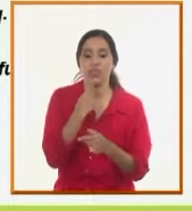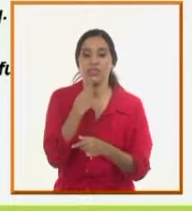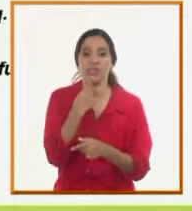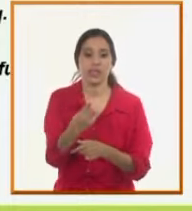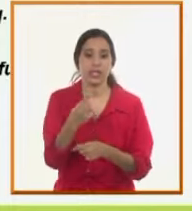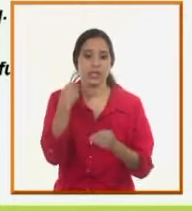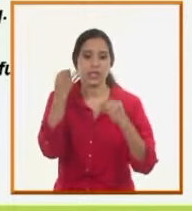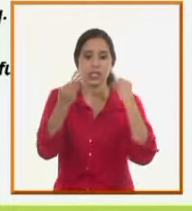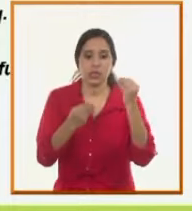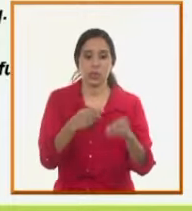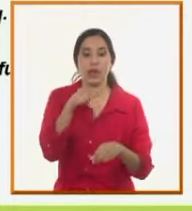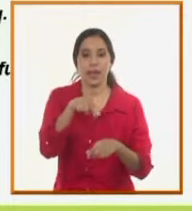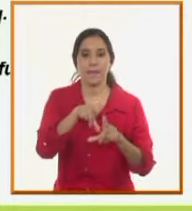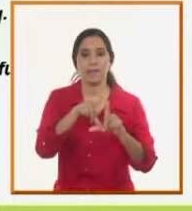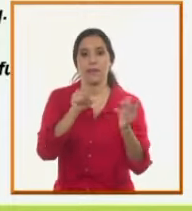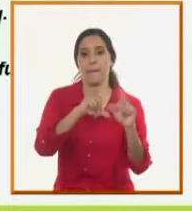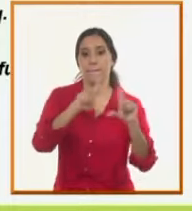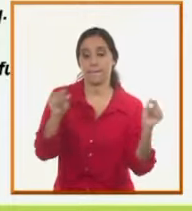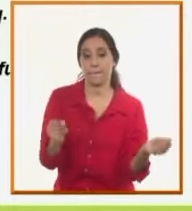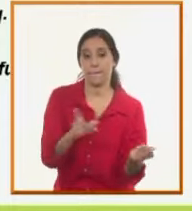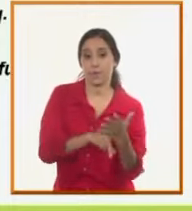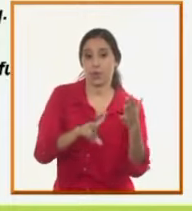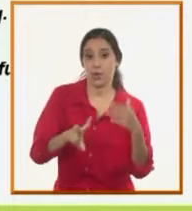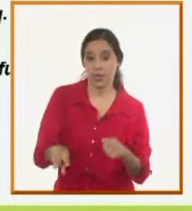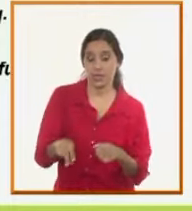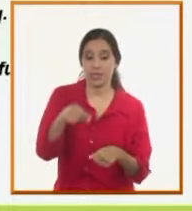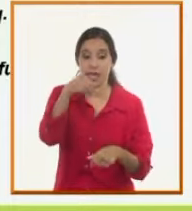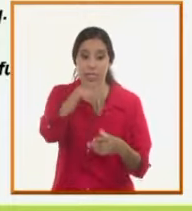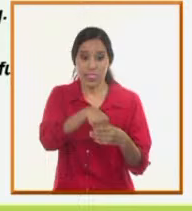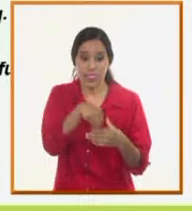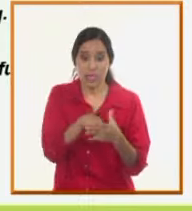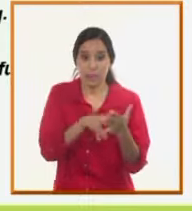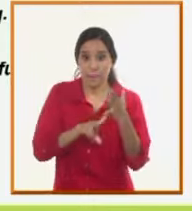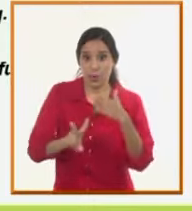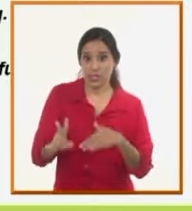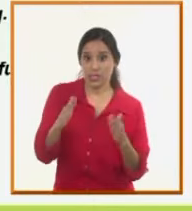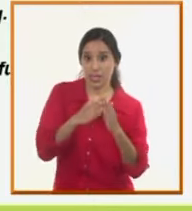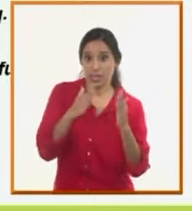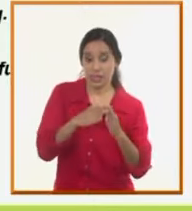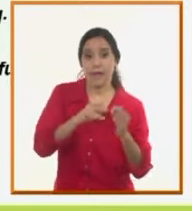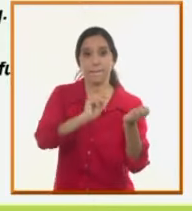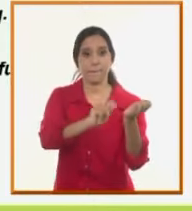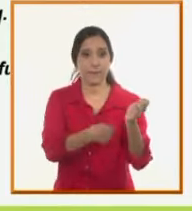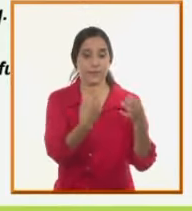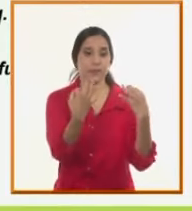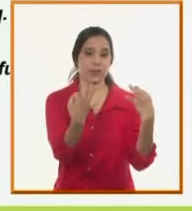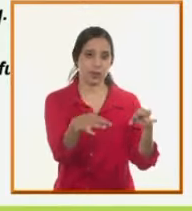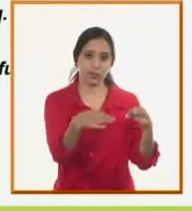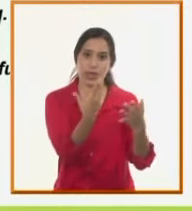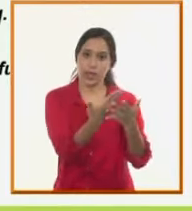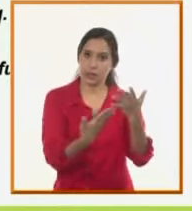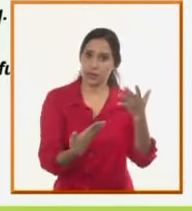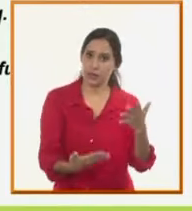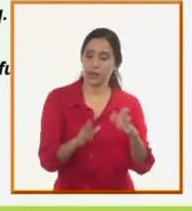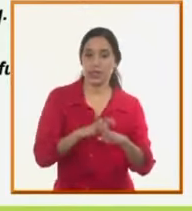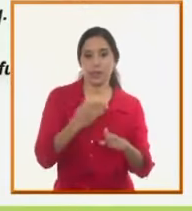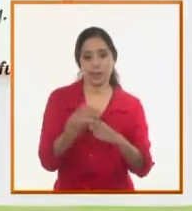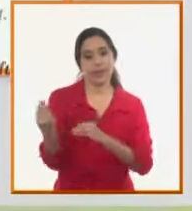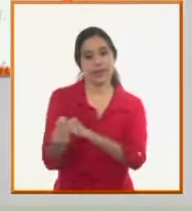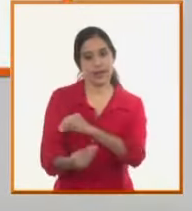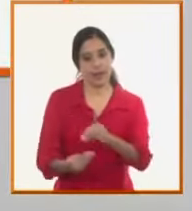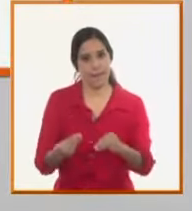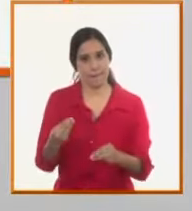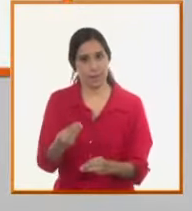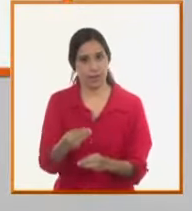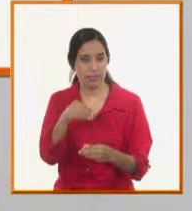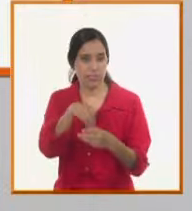traslado directamente desde la provincia donde residía o donde tenía el contrato previsto hacia el lugar donde ella en ese momento reside e